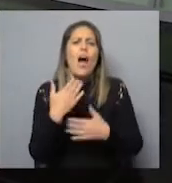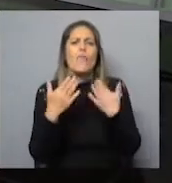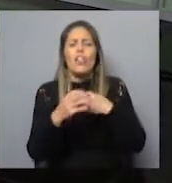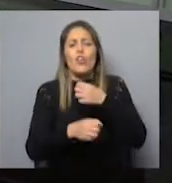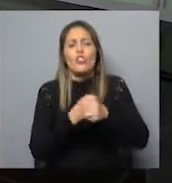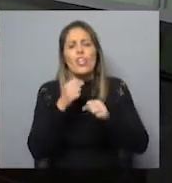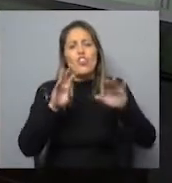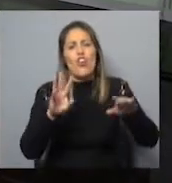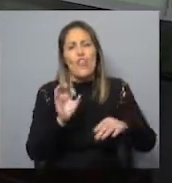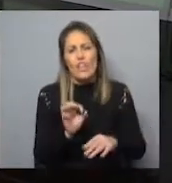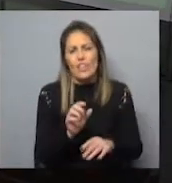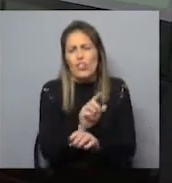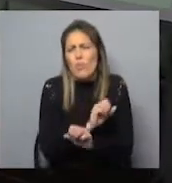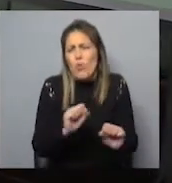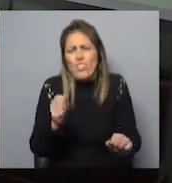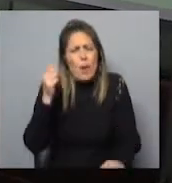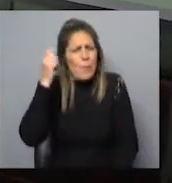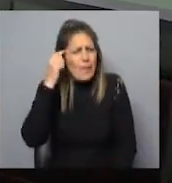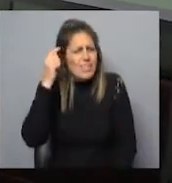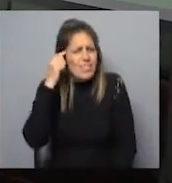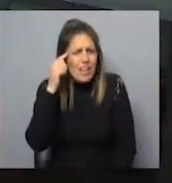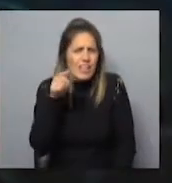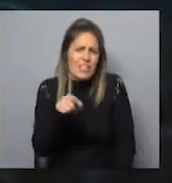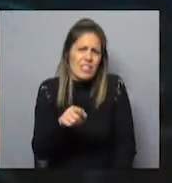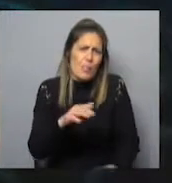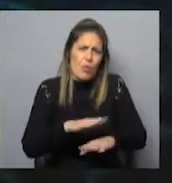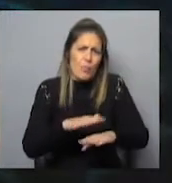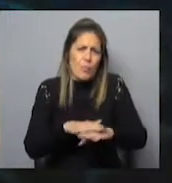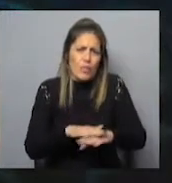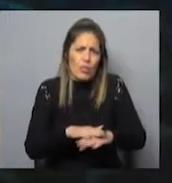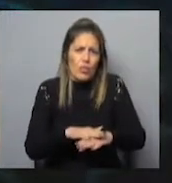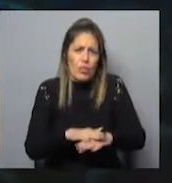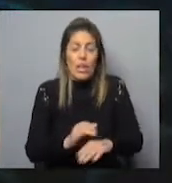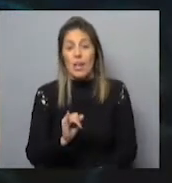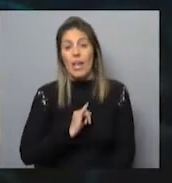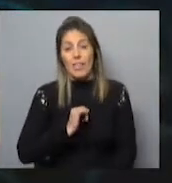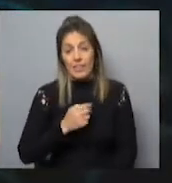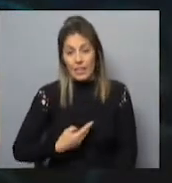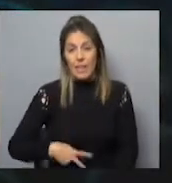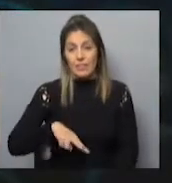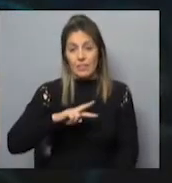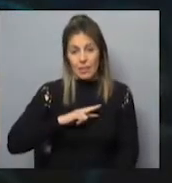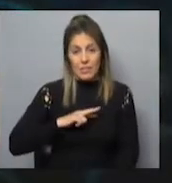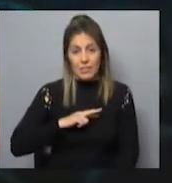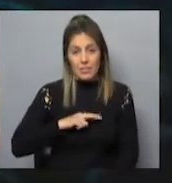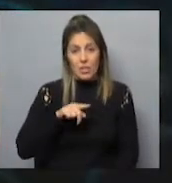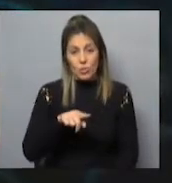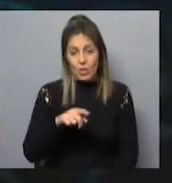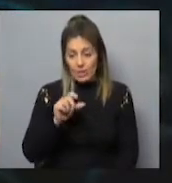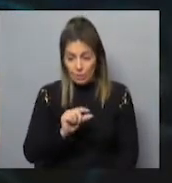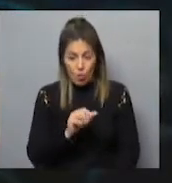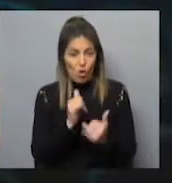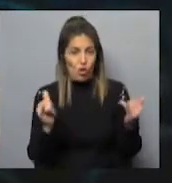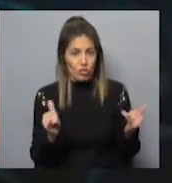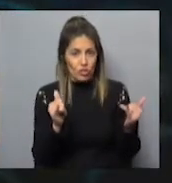donde era impensable como nuevos que de 20 a trans es una hasta hace muy poco